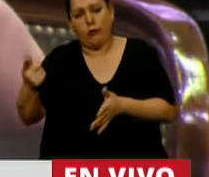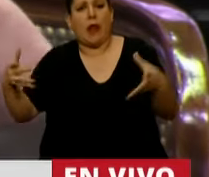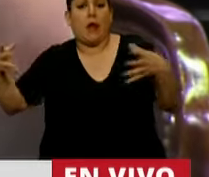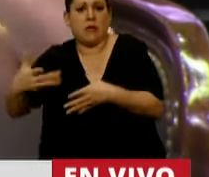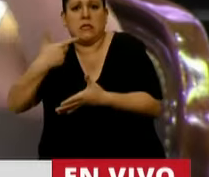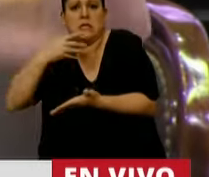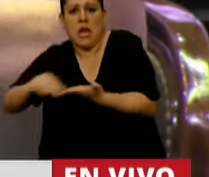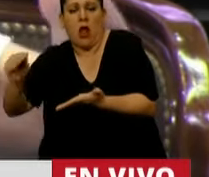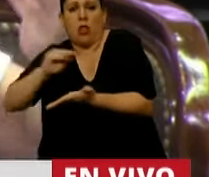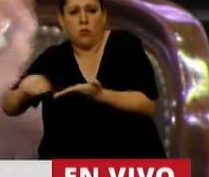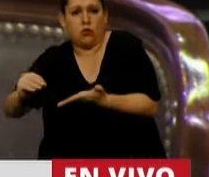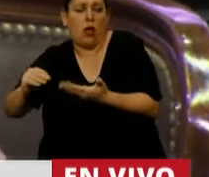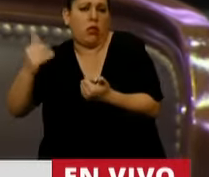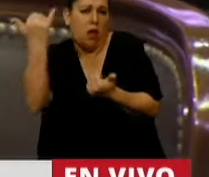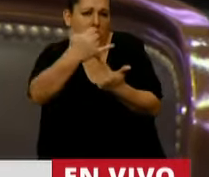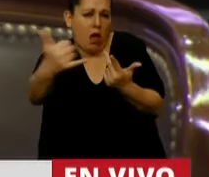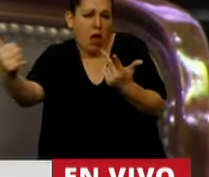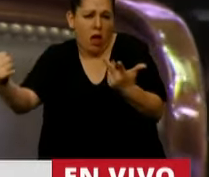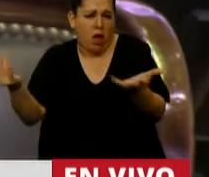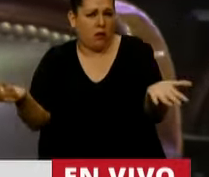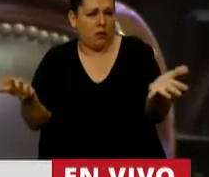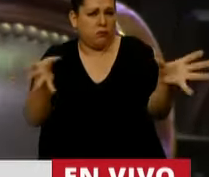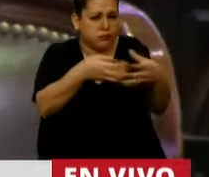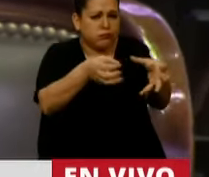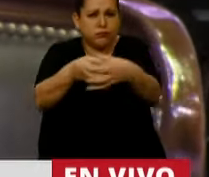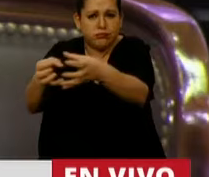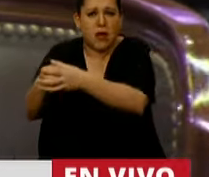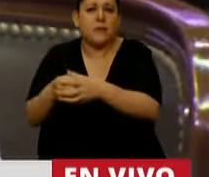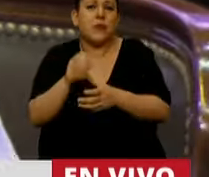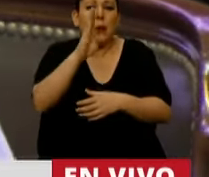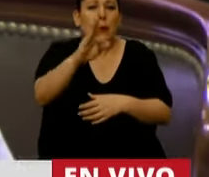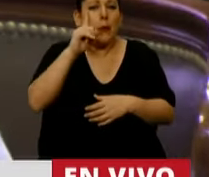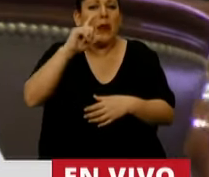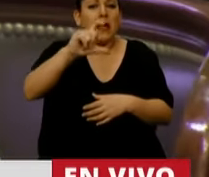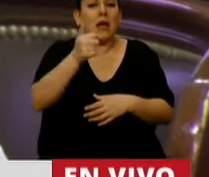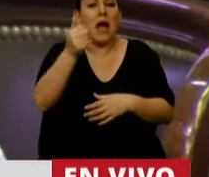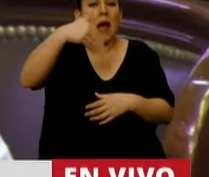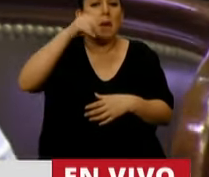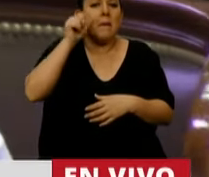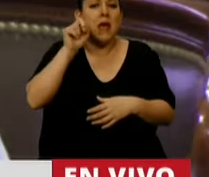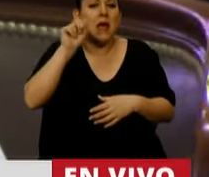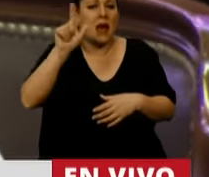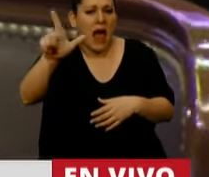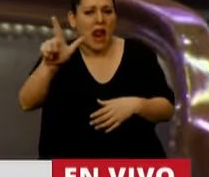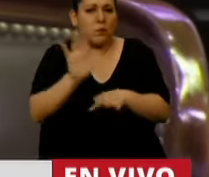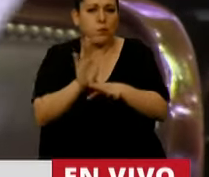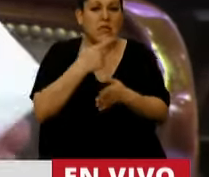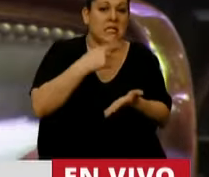la media y un tercio de las que siguen. Y no significa que las bicamerales no necesitan plata, significa que no tenemos criterio.